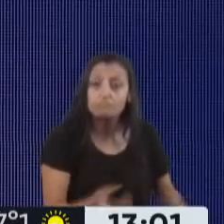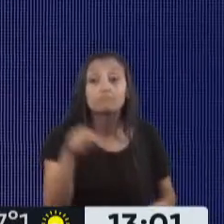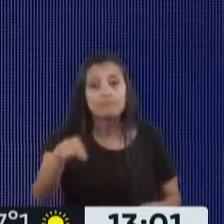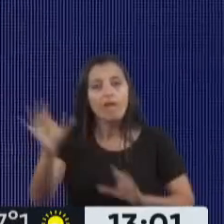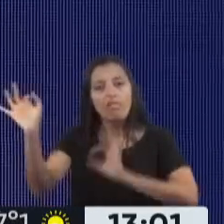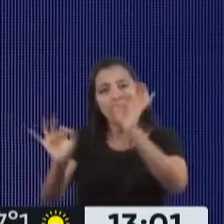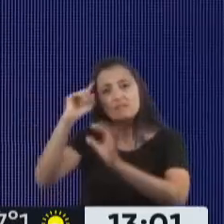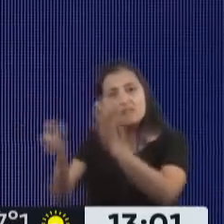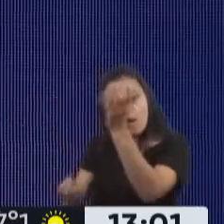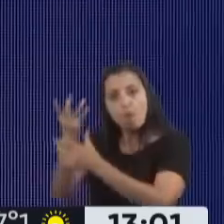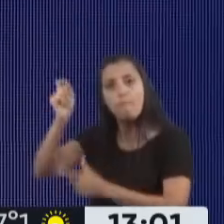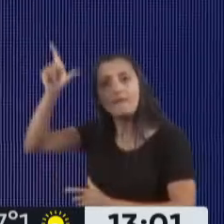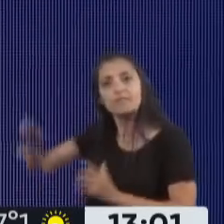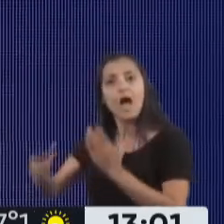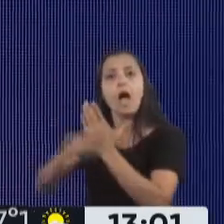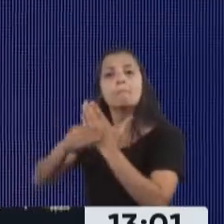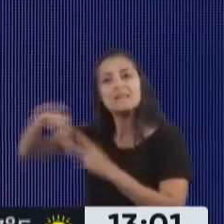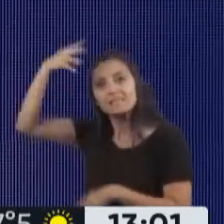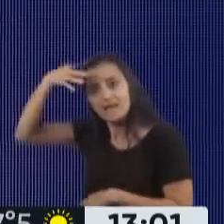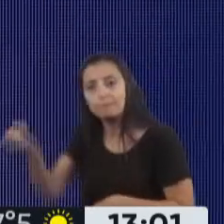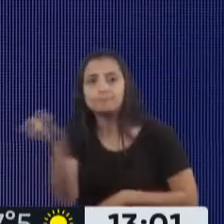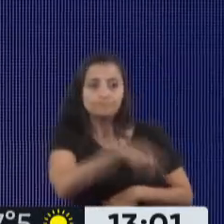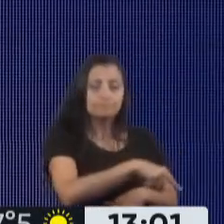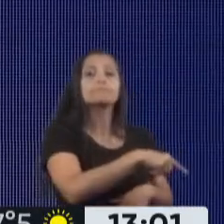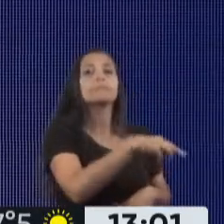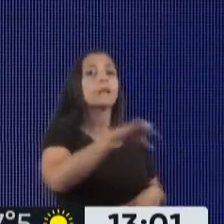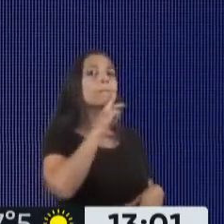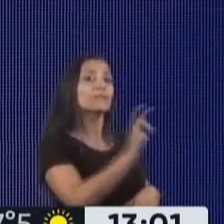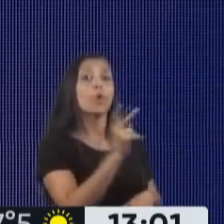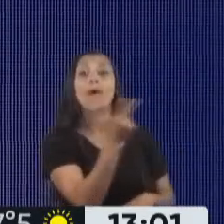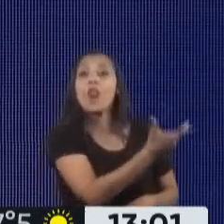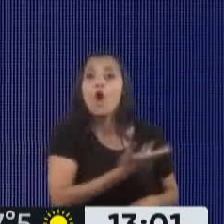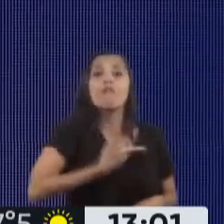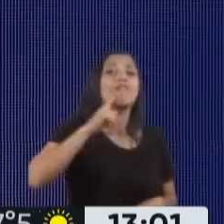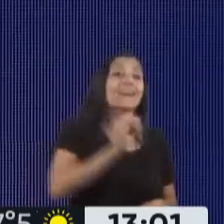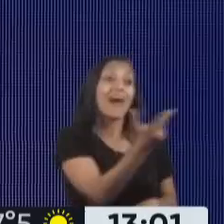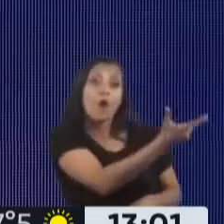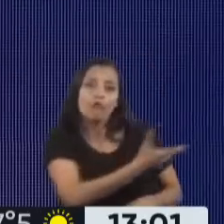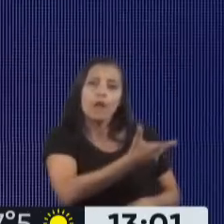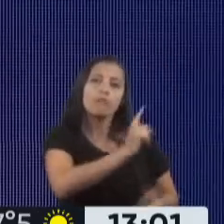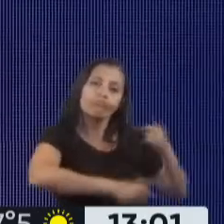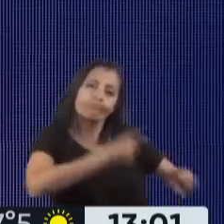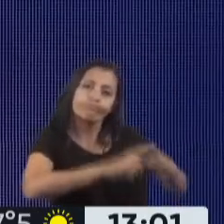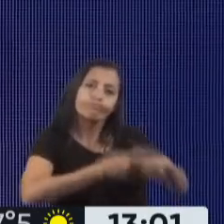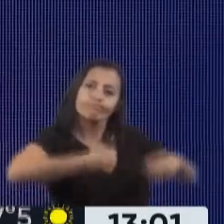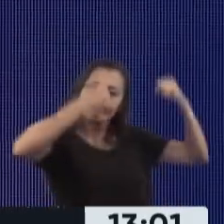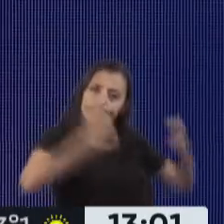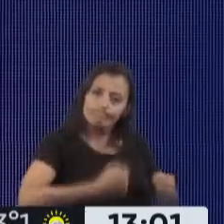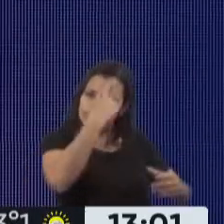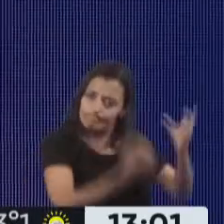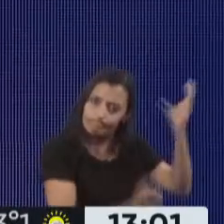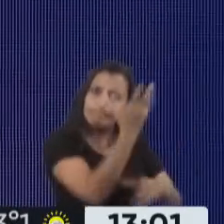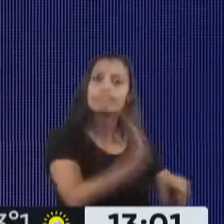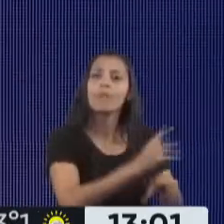doctora Petovelo, la doctora Bullrich y el doctor Ferraro hizo que se convirtiera en una guerra de flujos